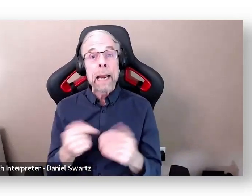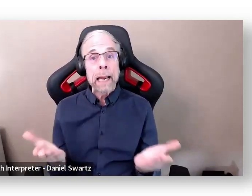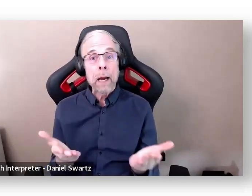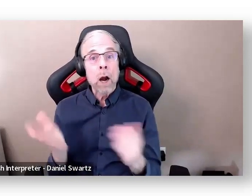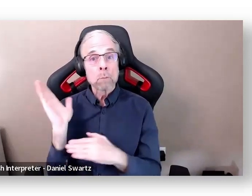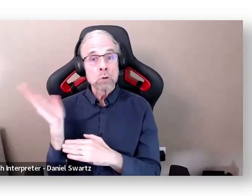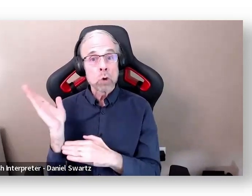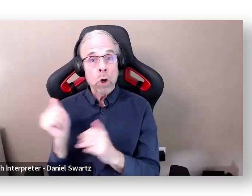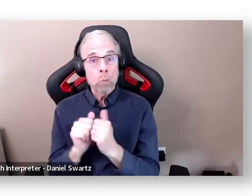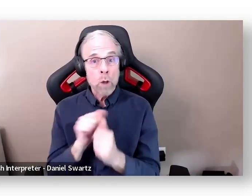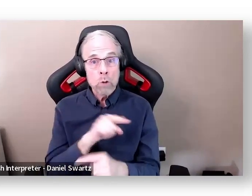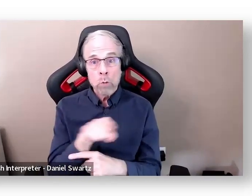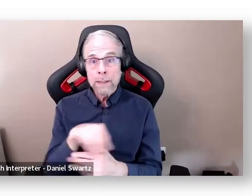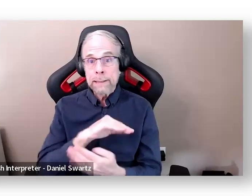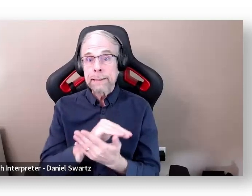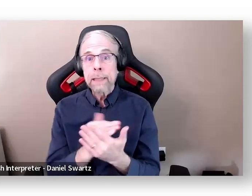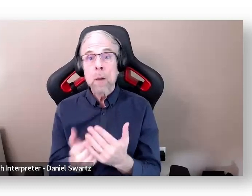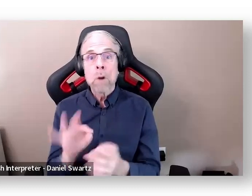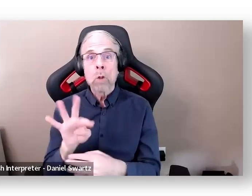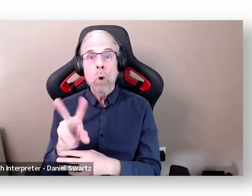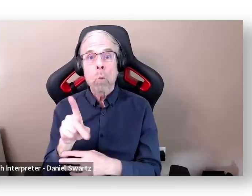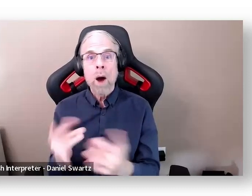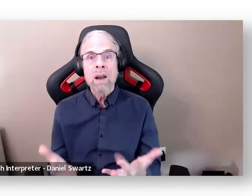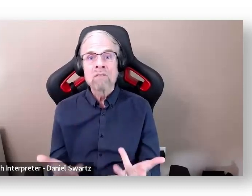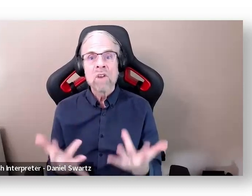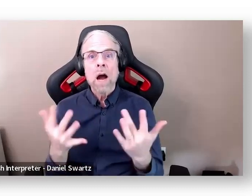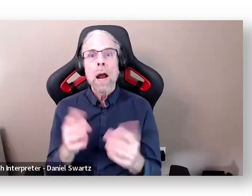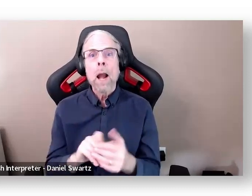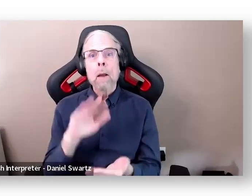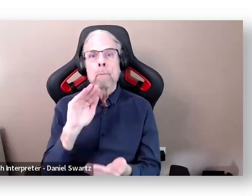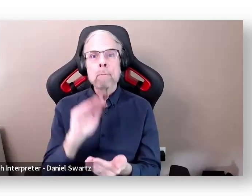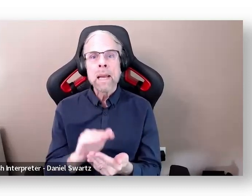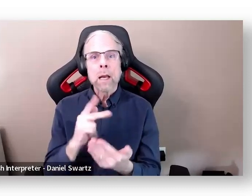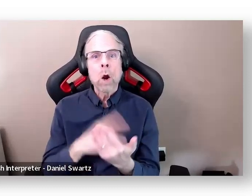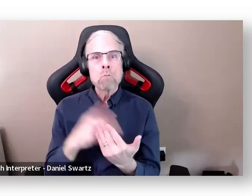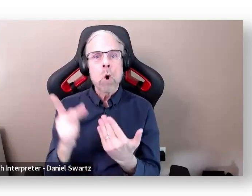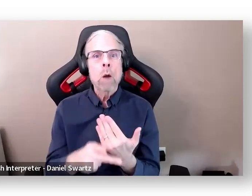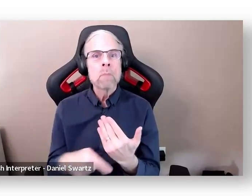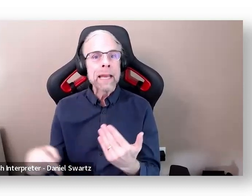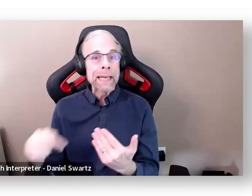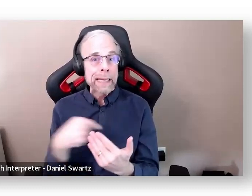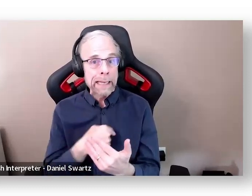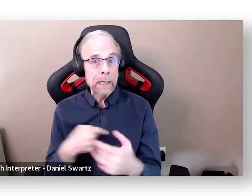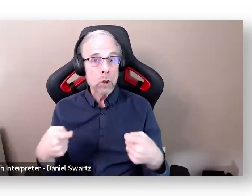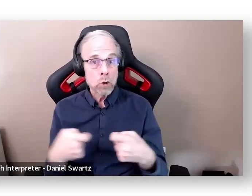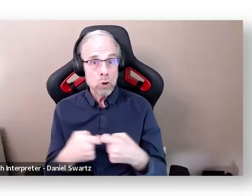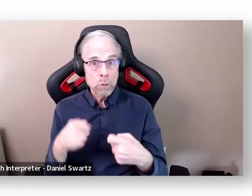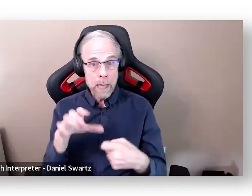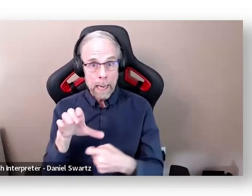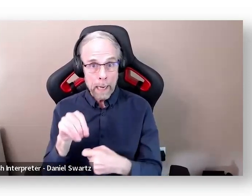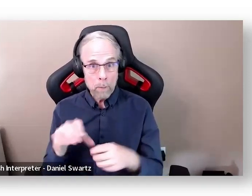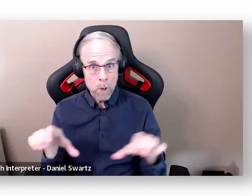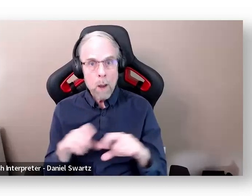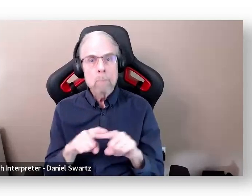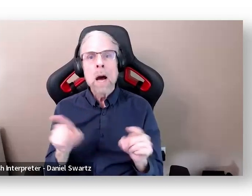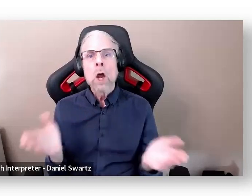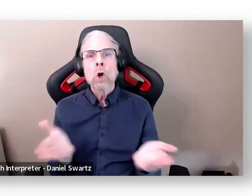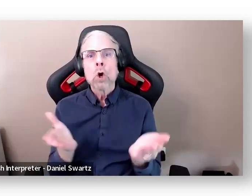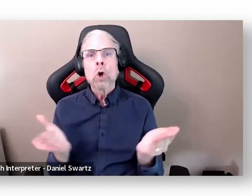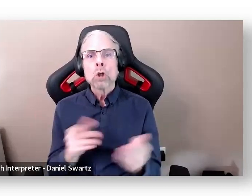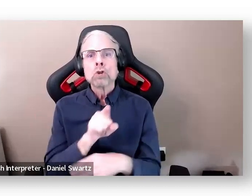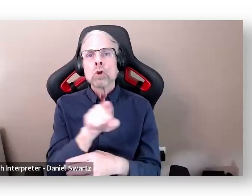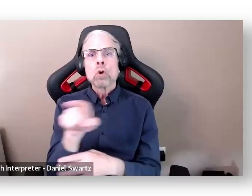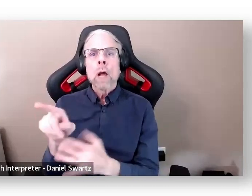trabajando juntos para resolver estas cosas. Aquí les voy a estar hablando un poco de los programas que nosotros usamos para mitigación